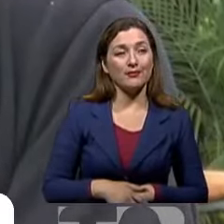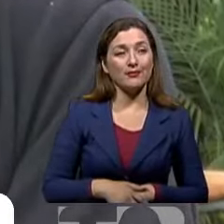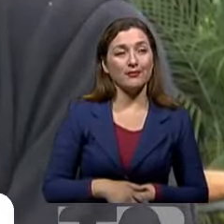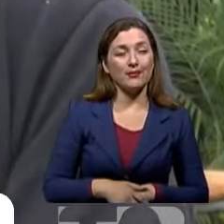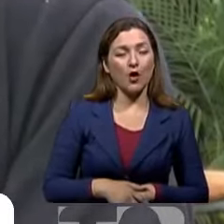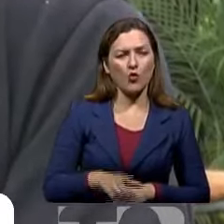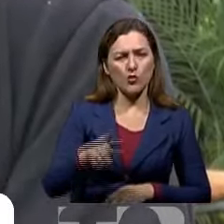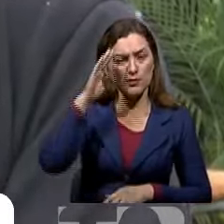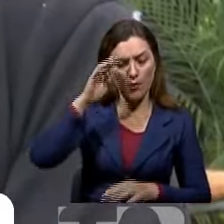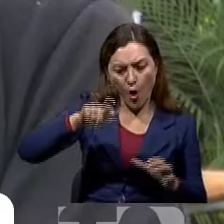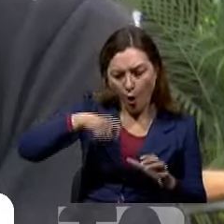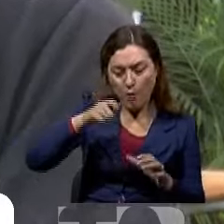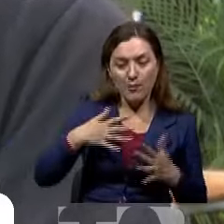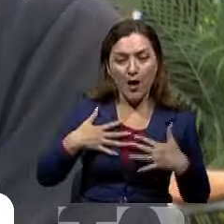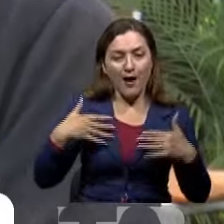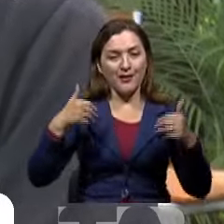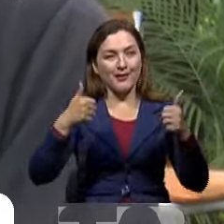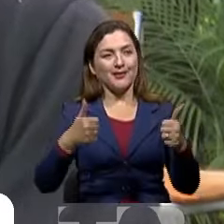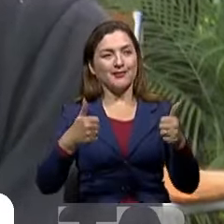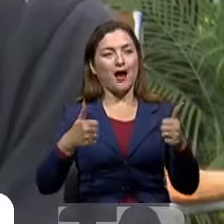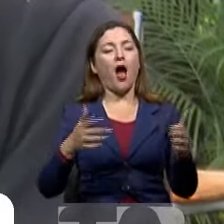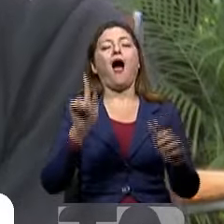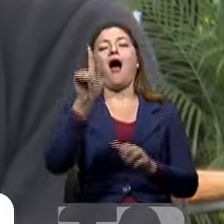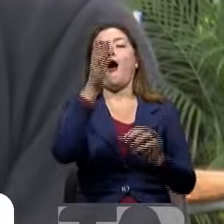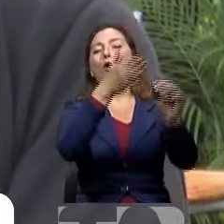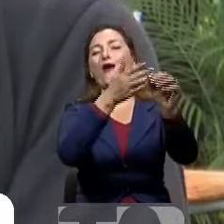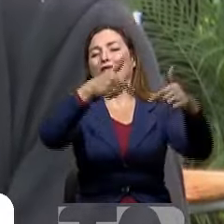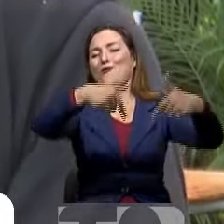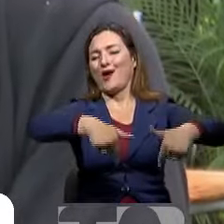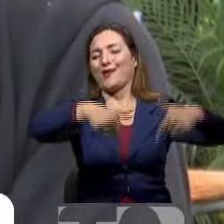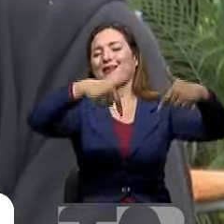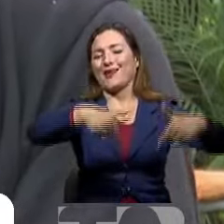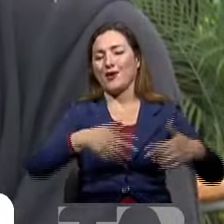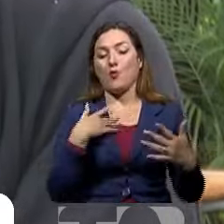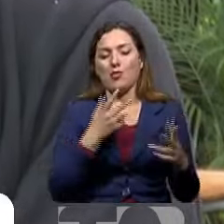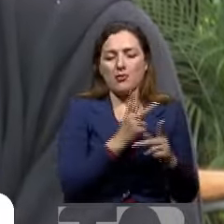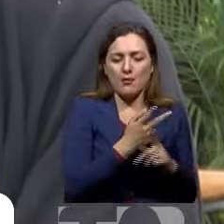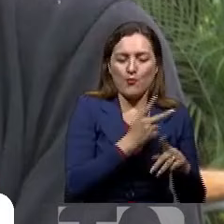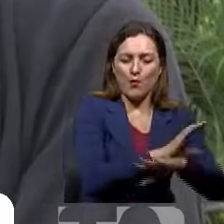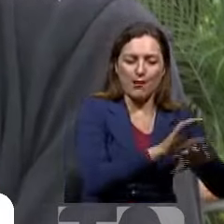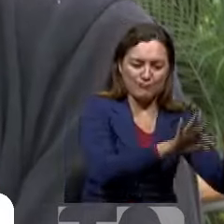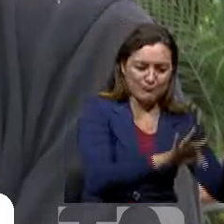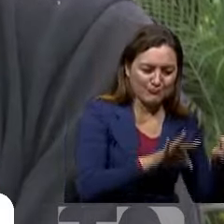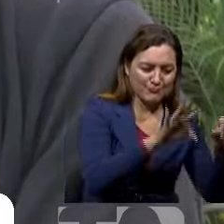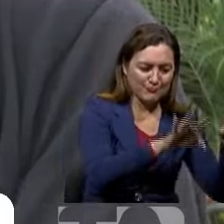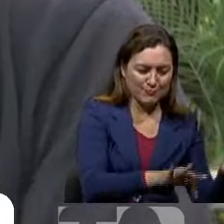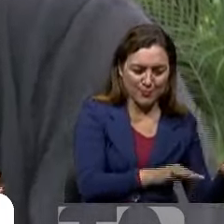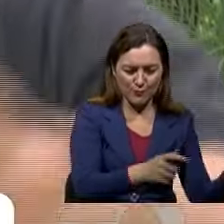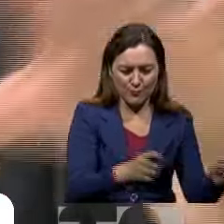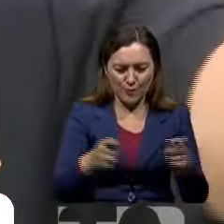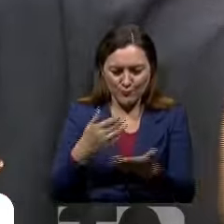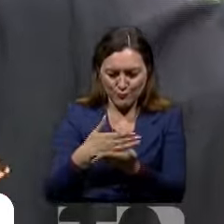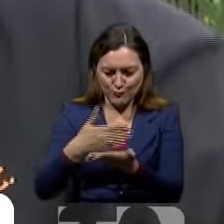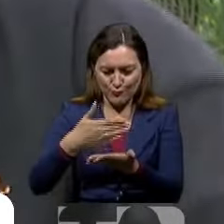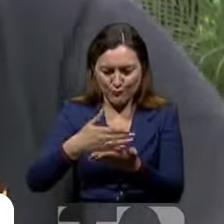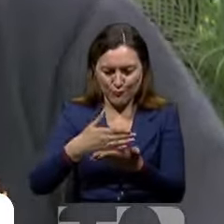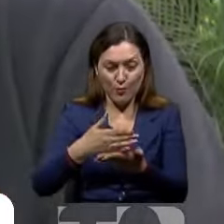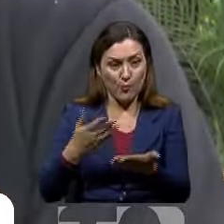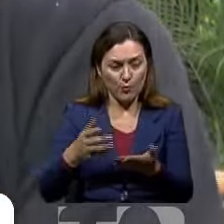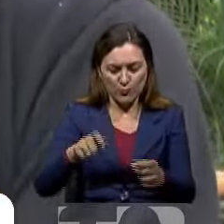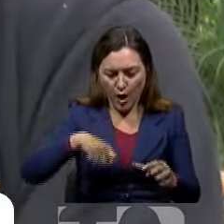comida? Eso es lo que tratamos de hacer aquí en Dalí. Aparte de producir, lo que queremos es transmitir que todo lo que